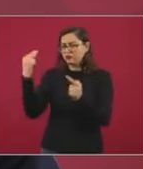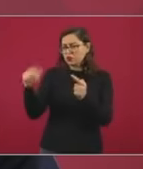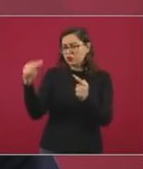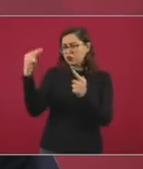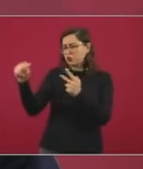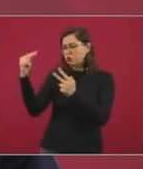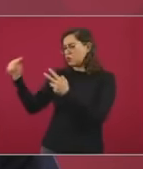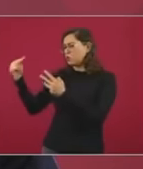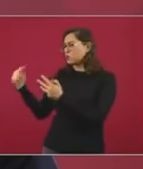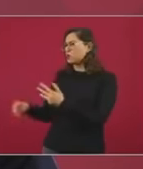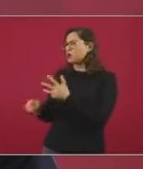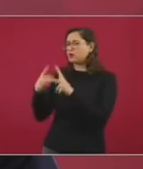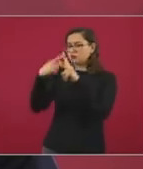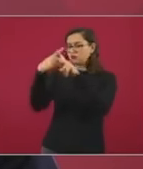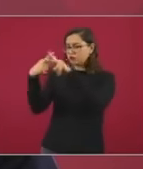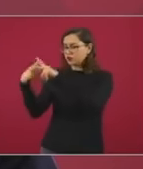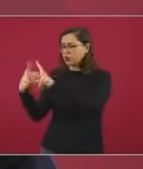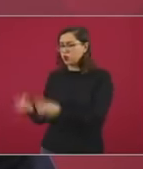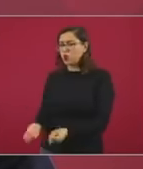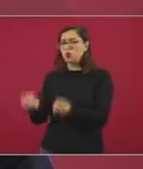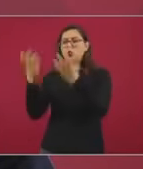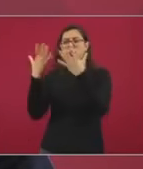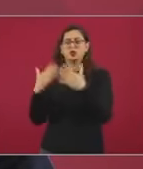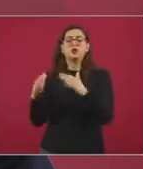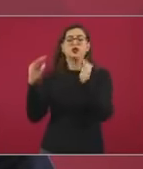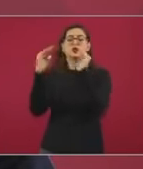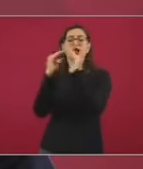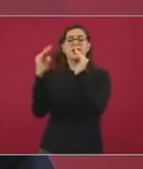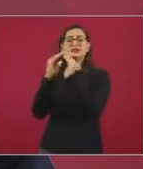de todas las viviendas